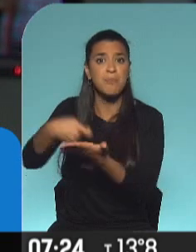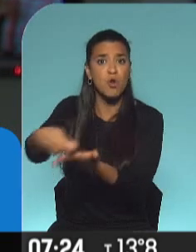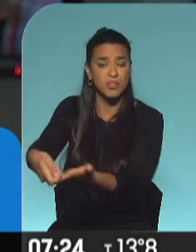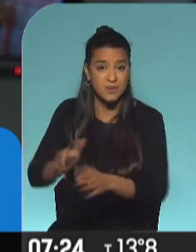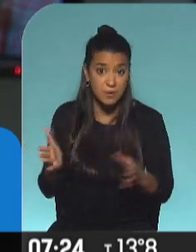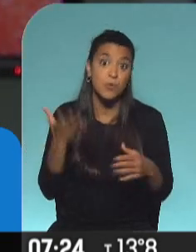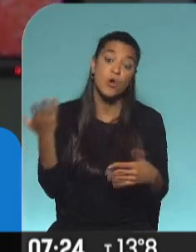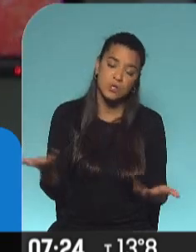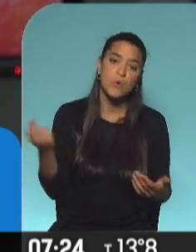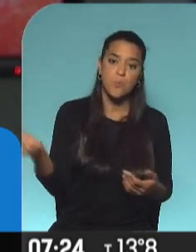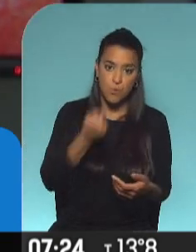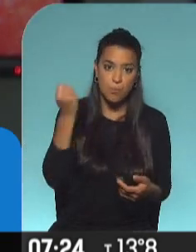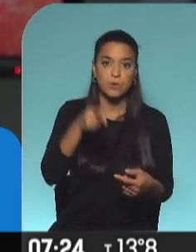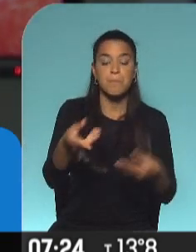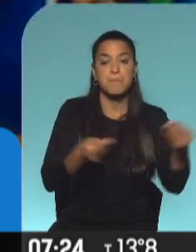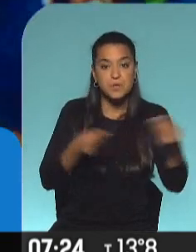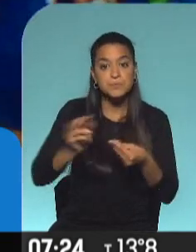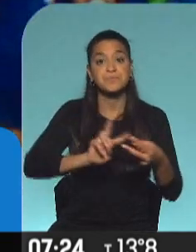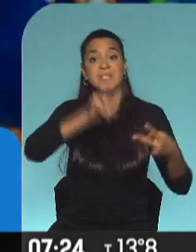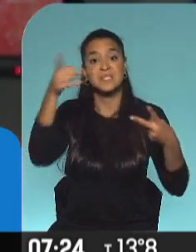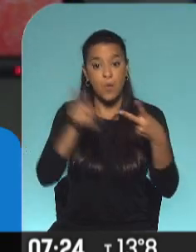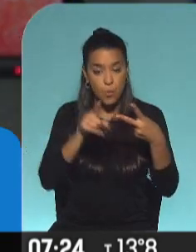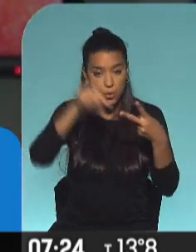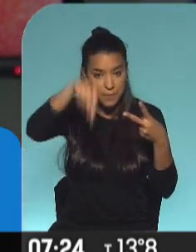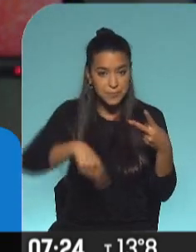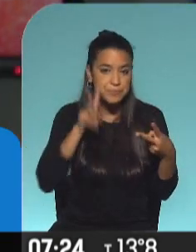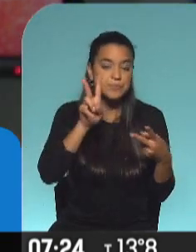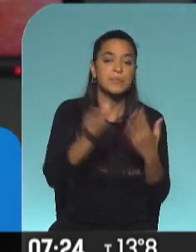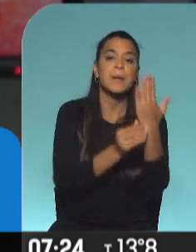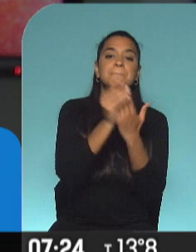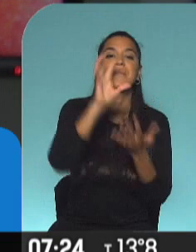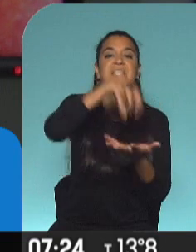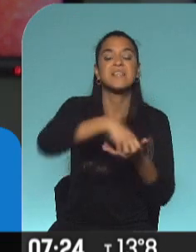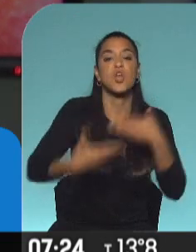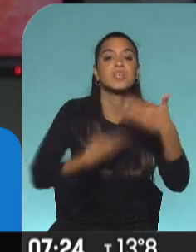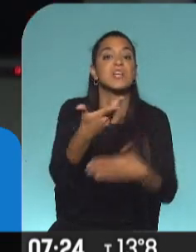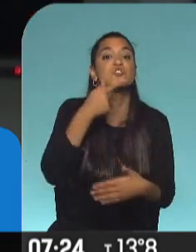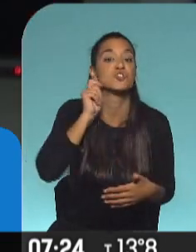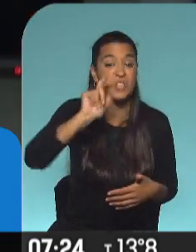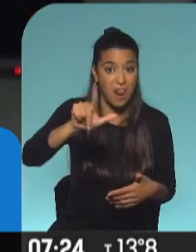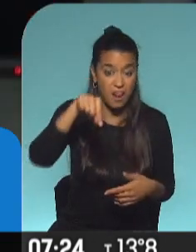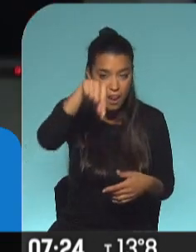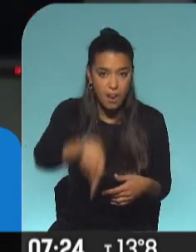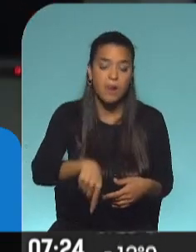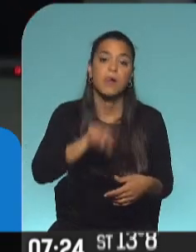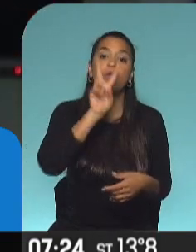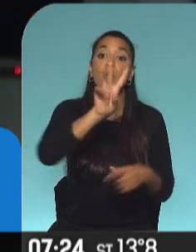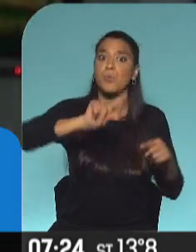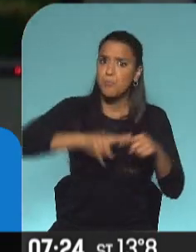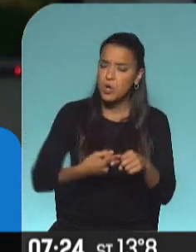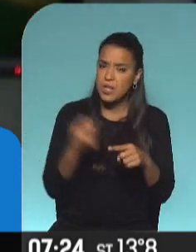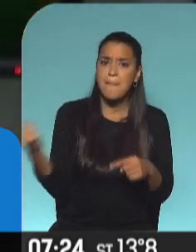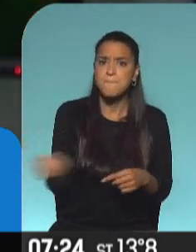tan importante esta parte del presupuesto. En segundo lugar, vamos entonces al Ministerio de Desarrollo Dale. Social. Dos de las políticas